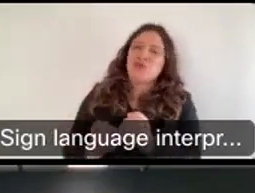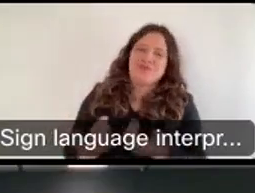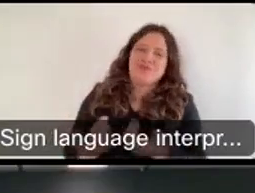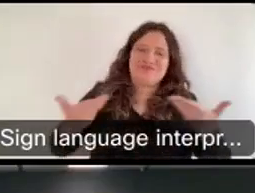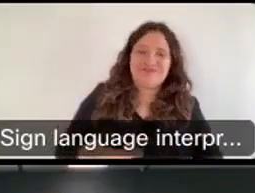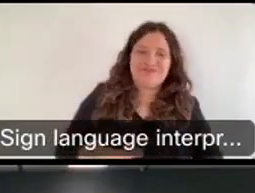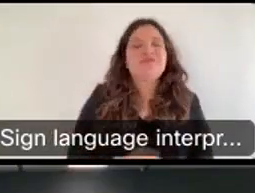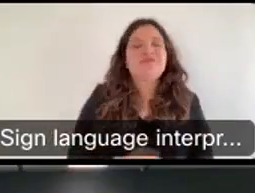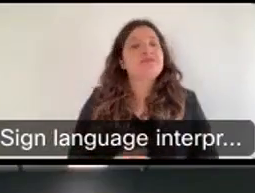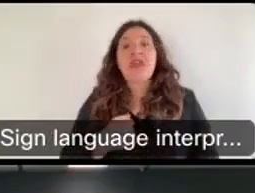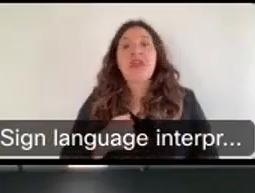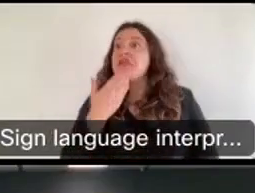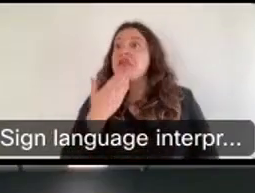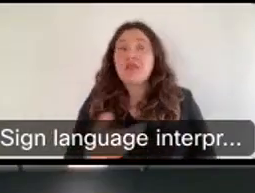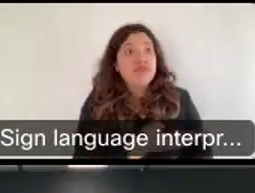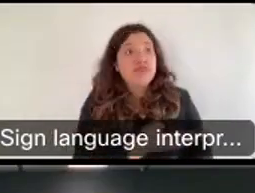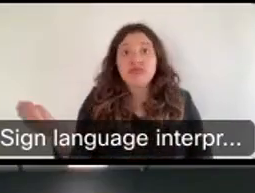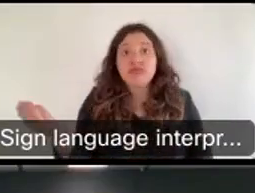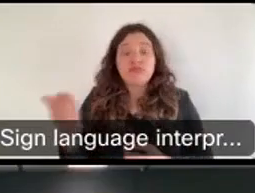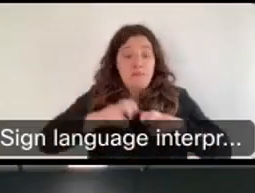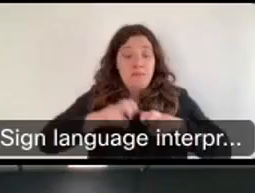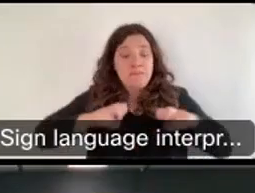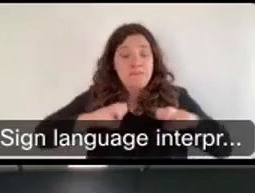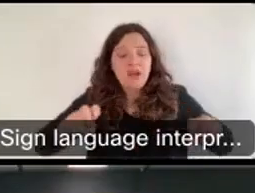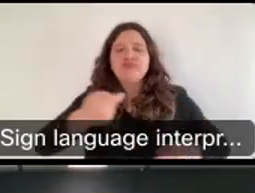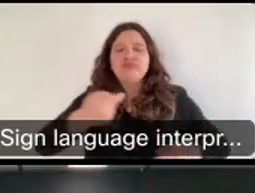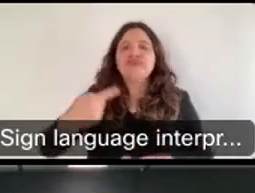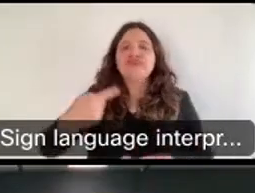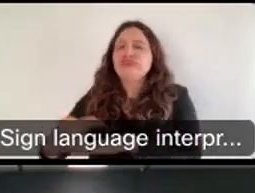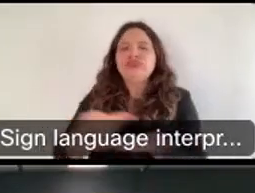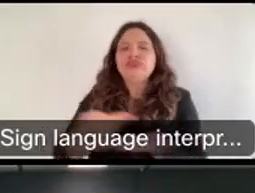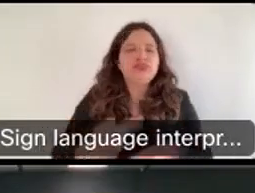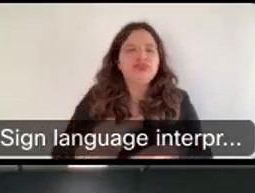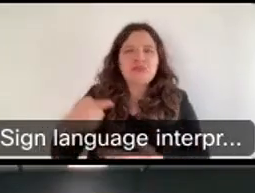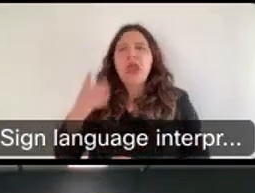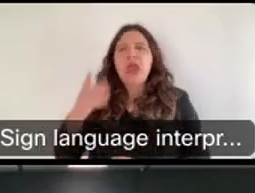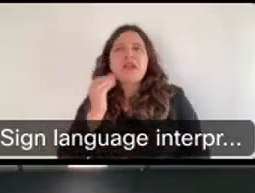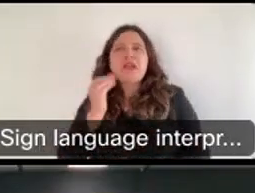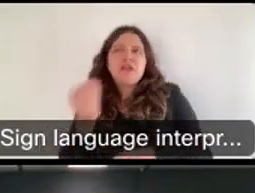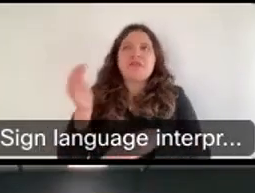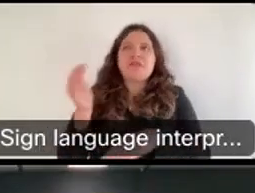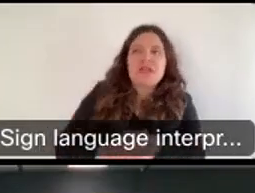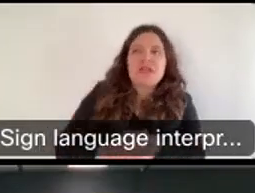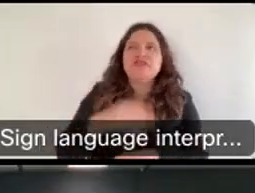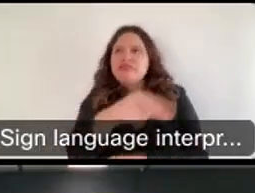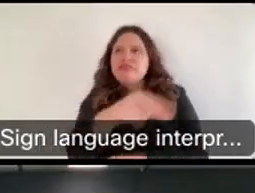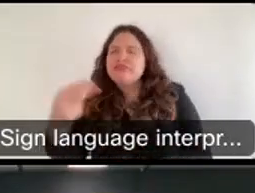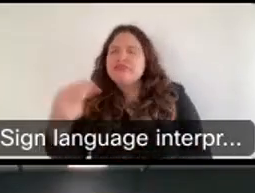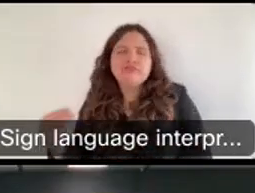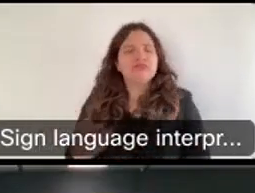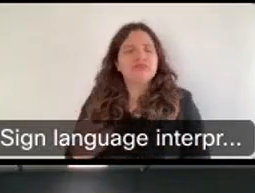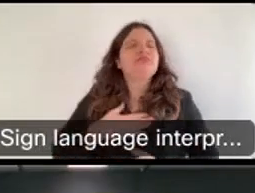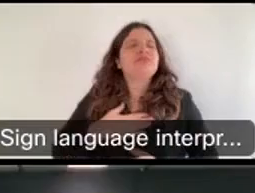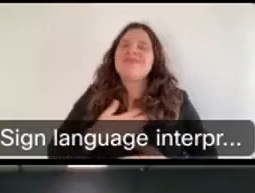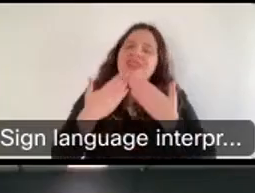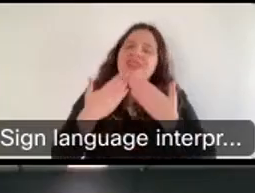los panelistas que sin duda enriquecerán este diálogo con sus valiosas experiencias y perspectivas. Asimismo, extiendo mi